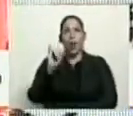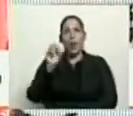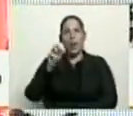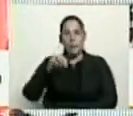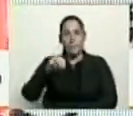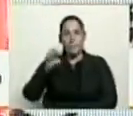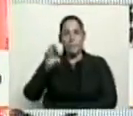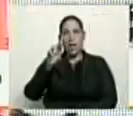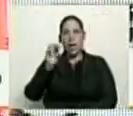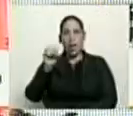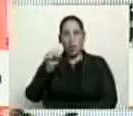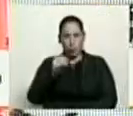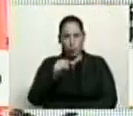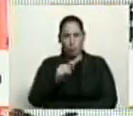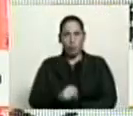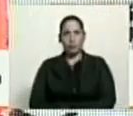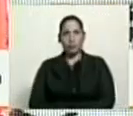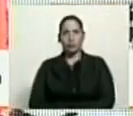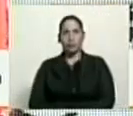llama